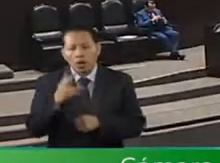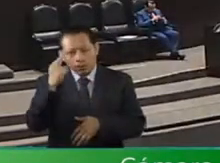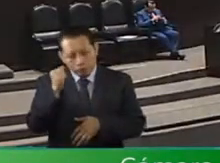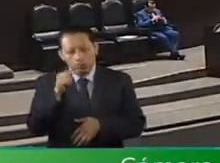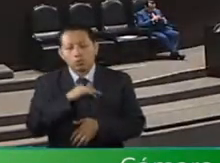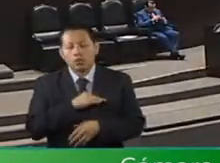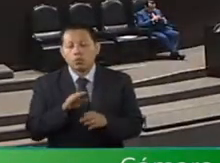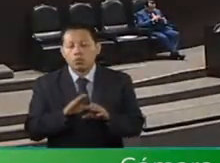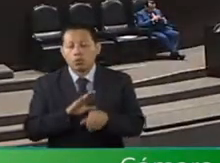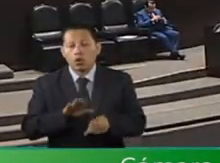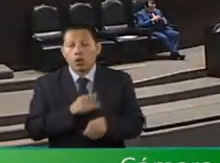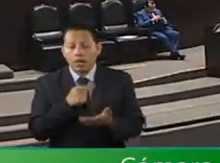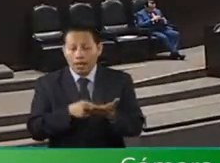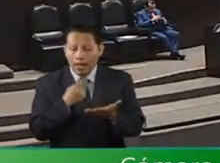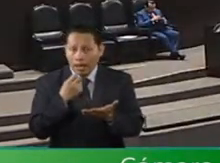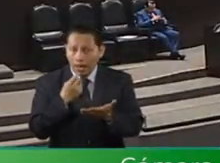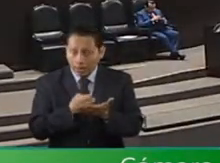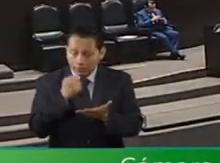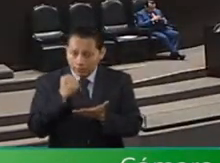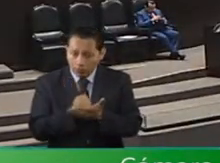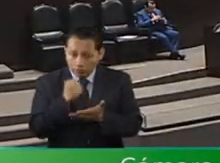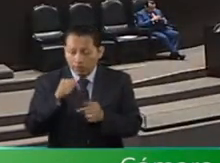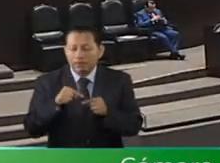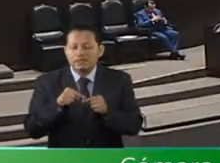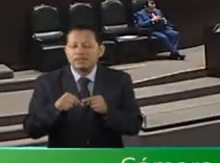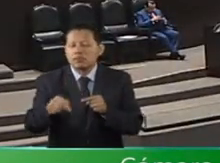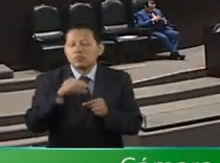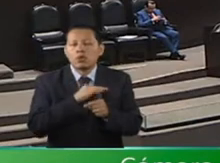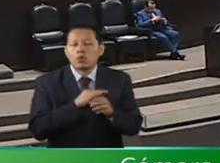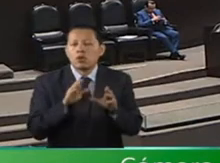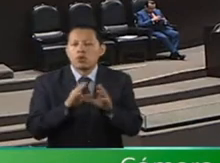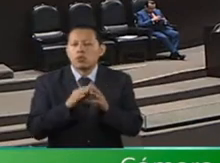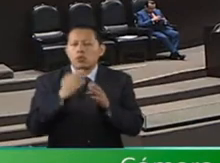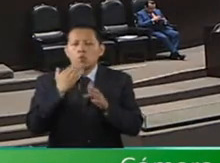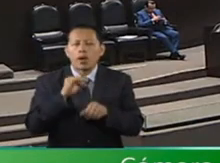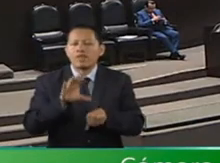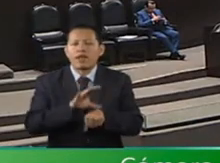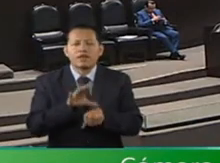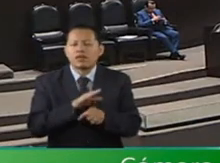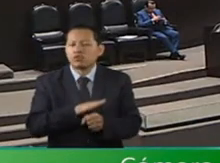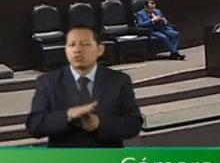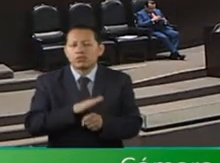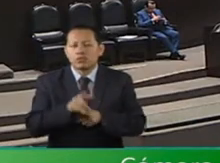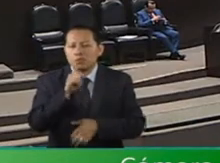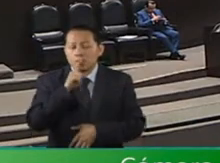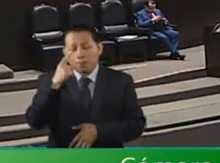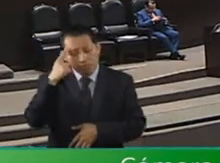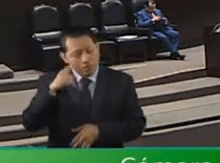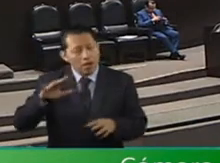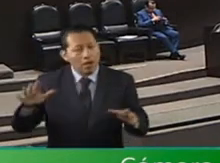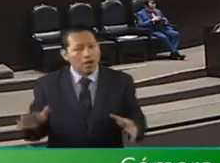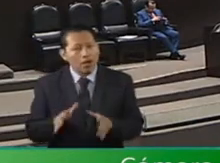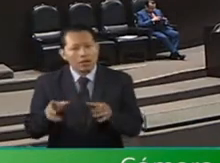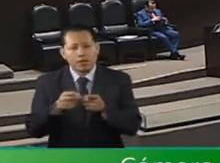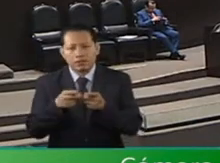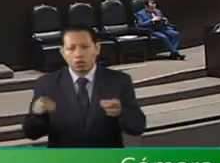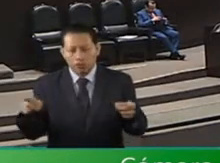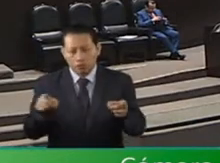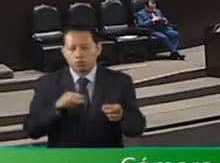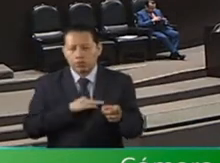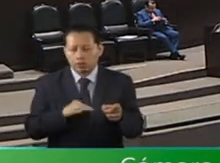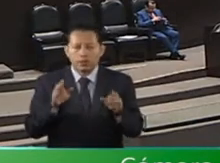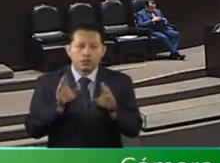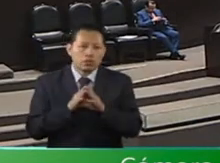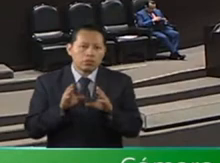porque de aprobarla en el mediano plazo No tendríamos energía suficiente para impulsar el desarrollo